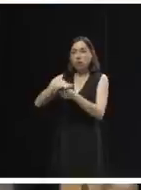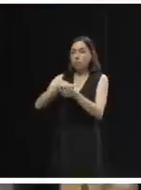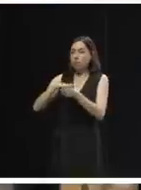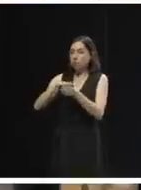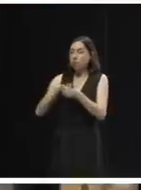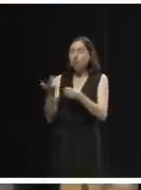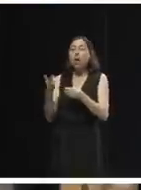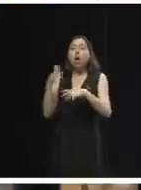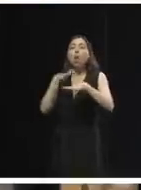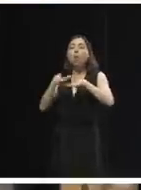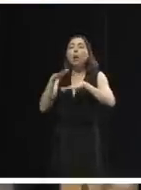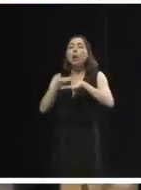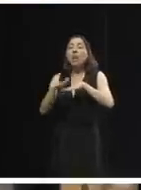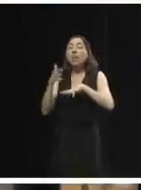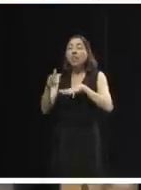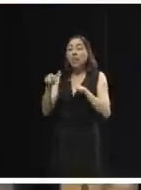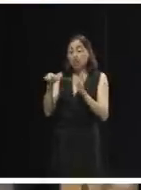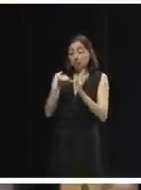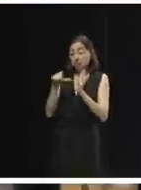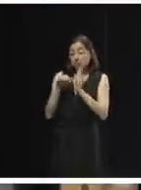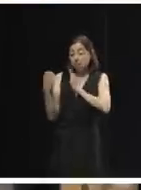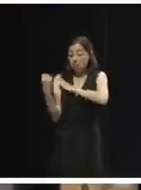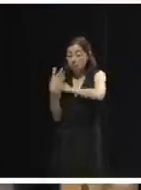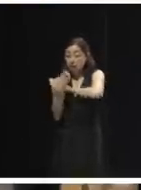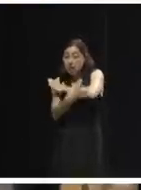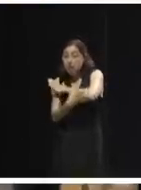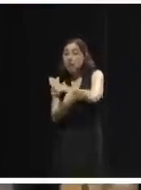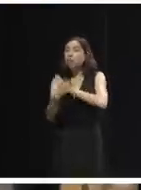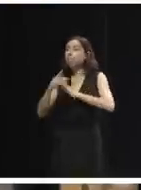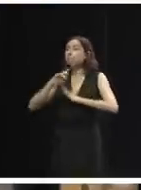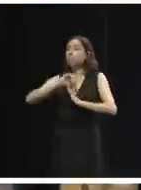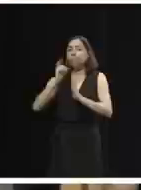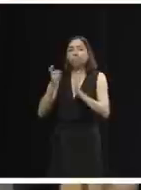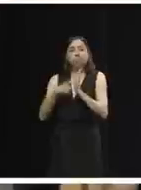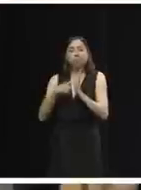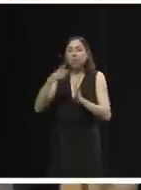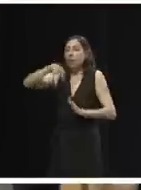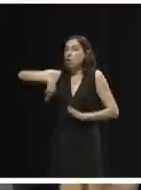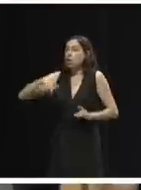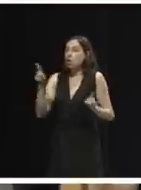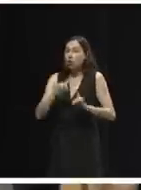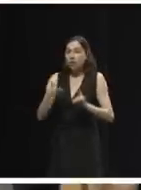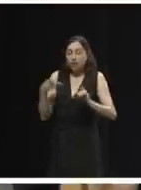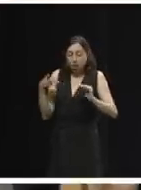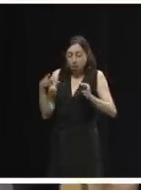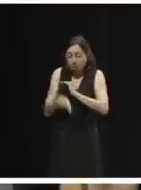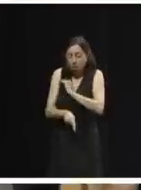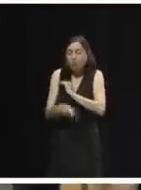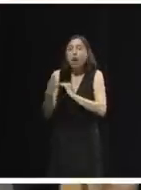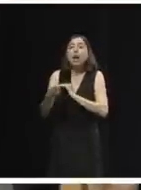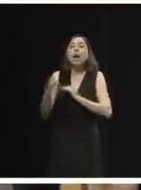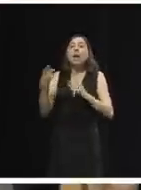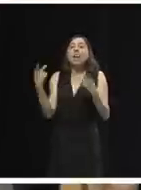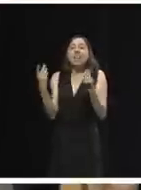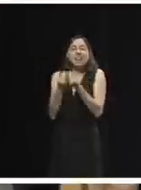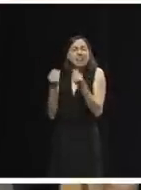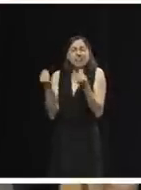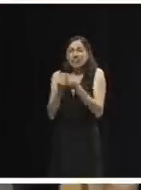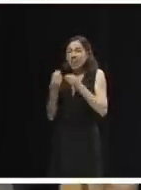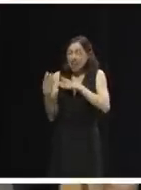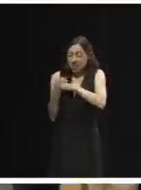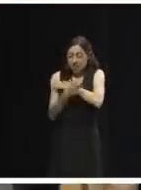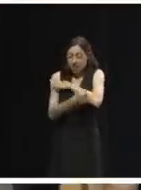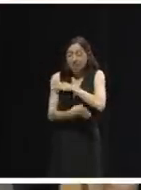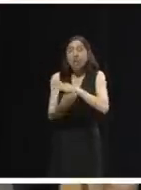de cercanías incompleta y además recortada. La gente no cabe en los trenes. Cada semana quitan un